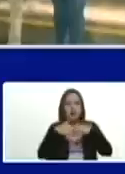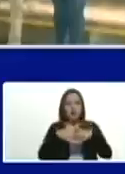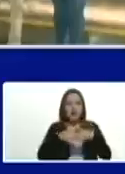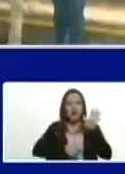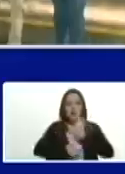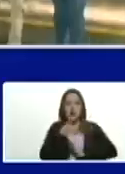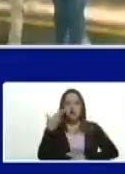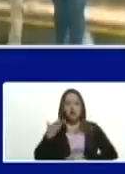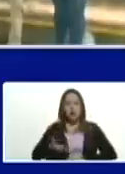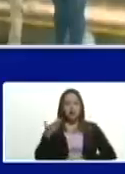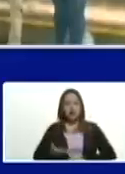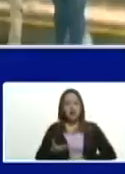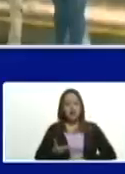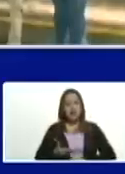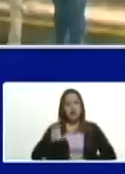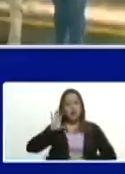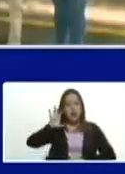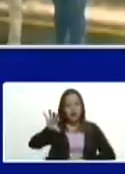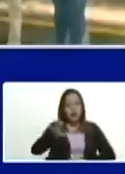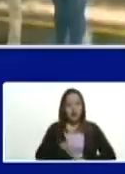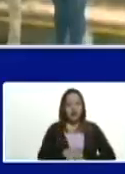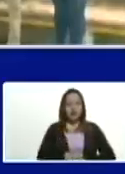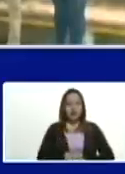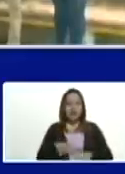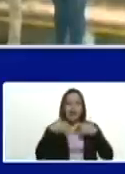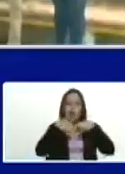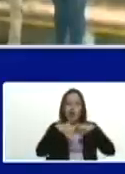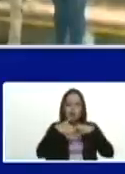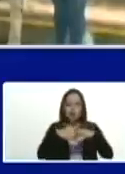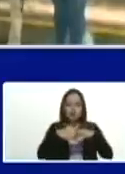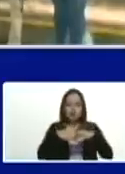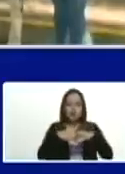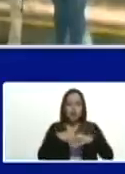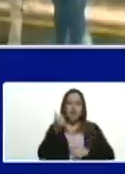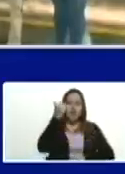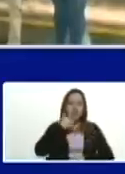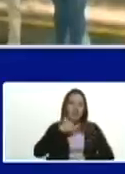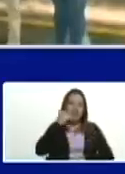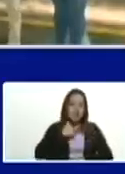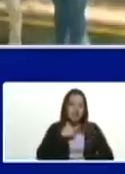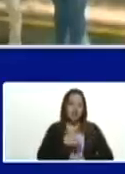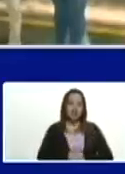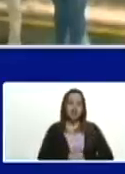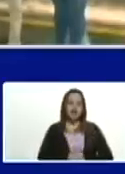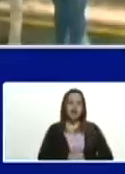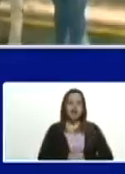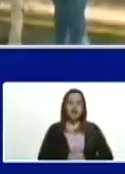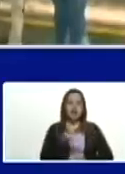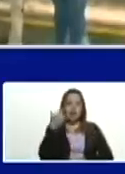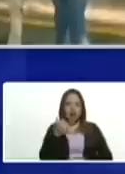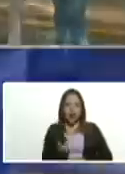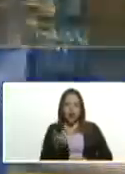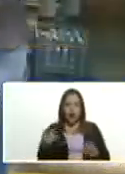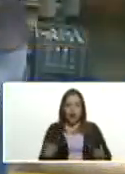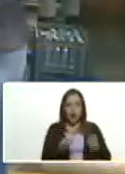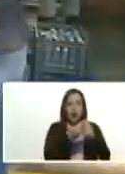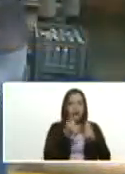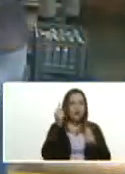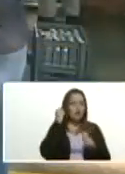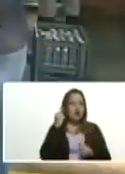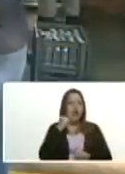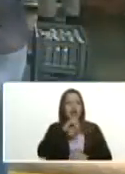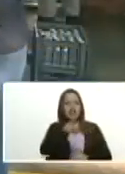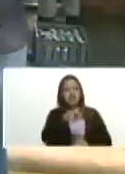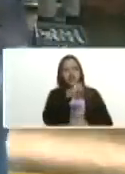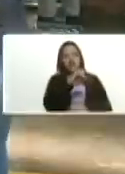más importante del país, presidente, la zona industrial de Valencia. Me acompañan Gioconda, que